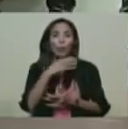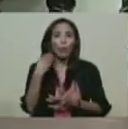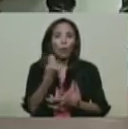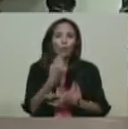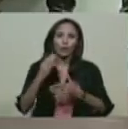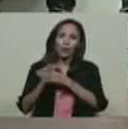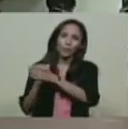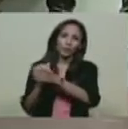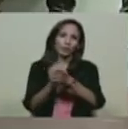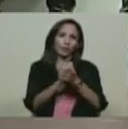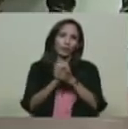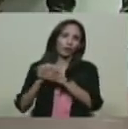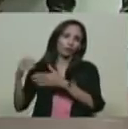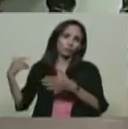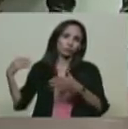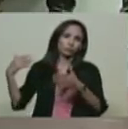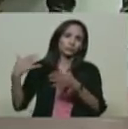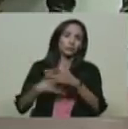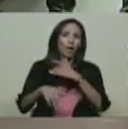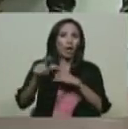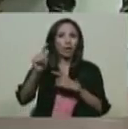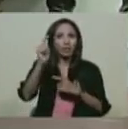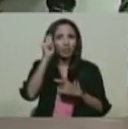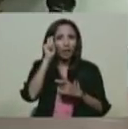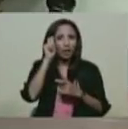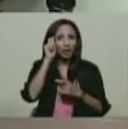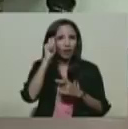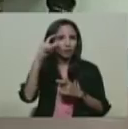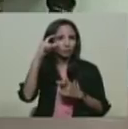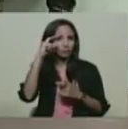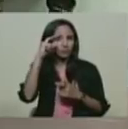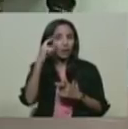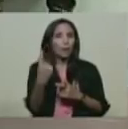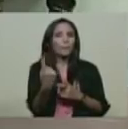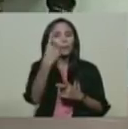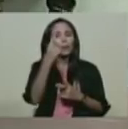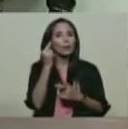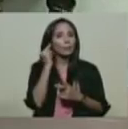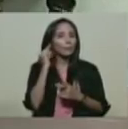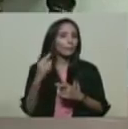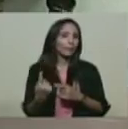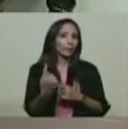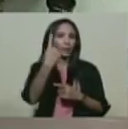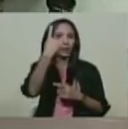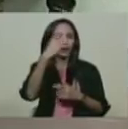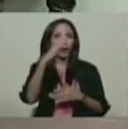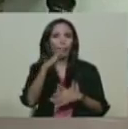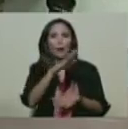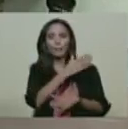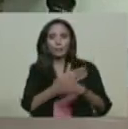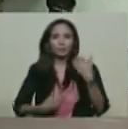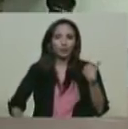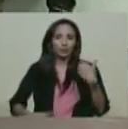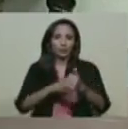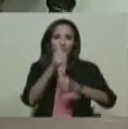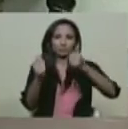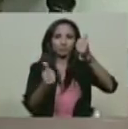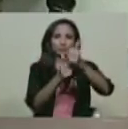compañera, Tania Díaz, como nueva primera vicepresidenta de la constituyente. Felicidades.